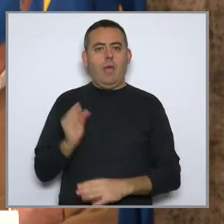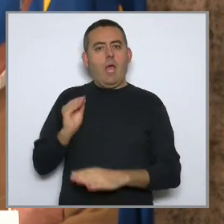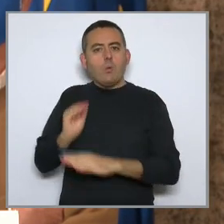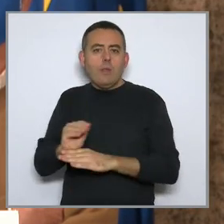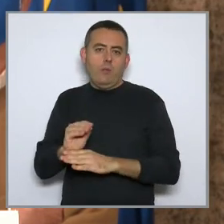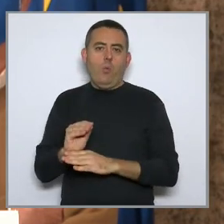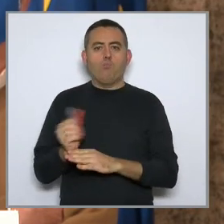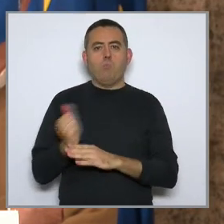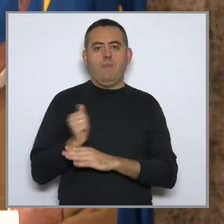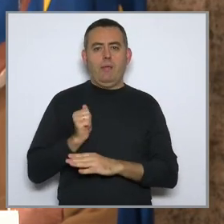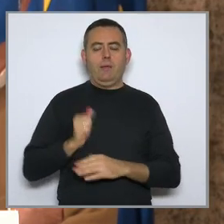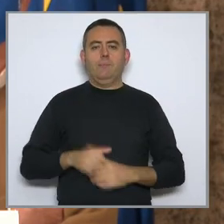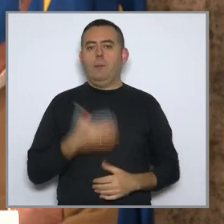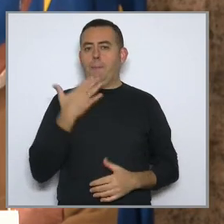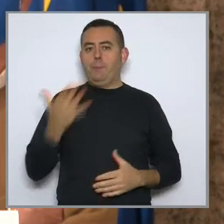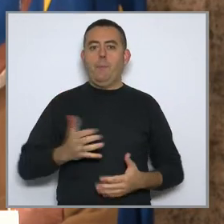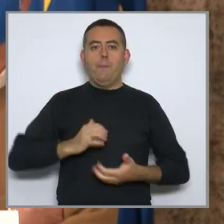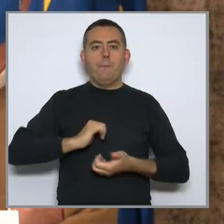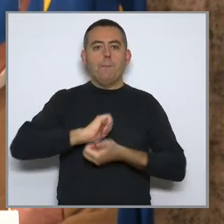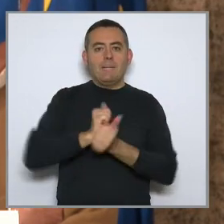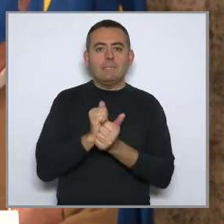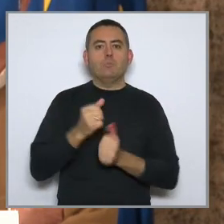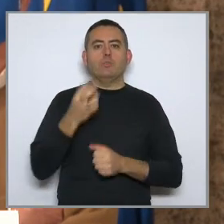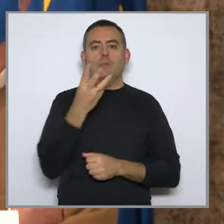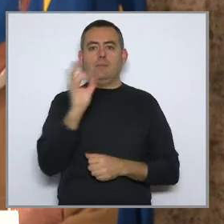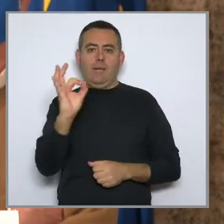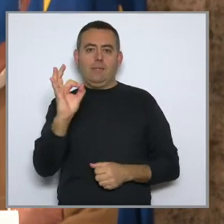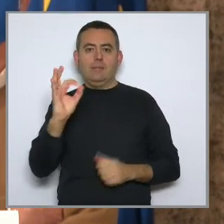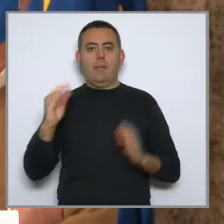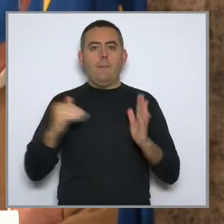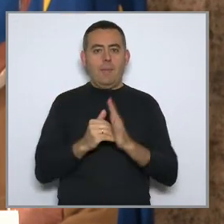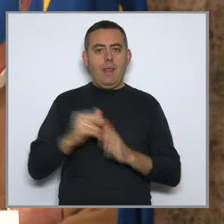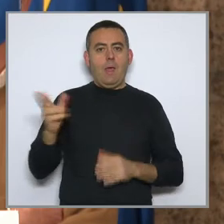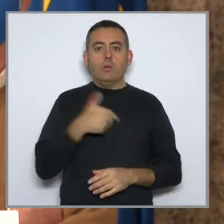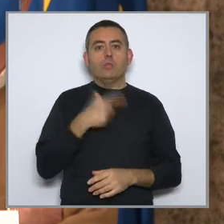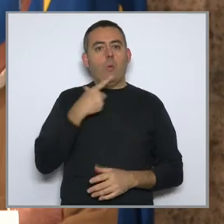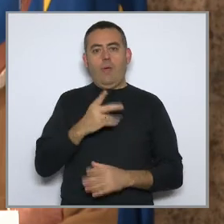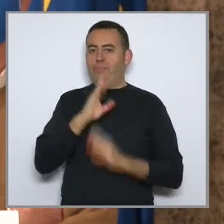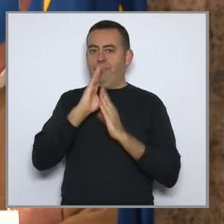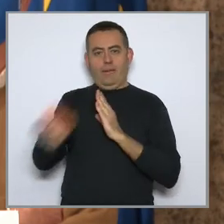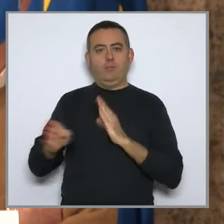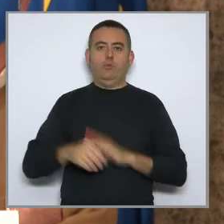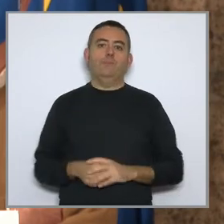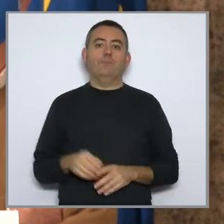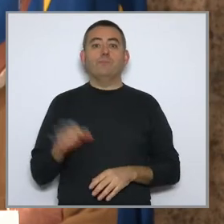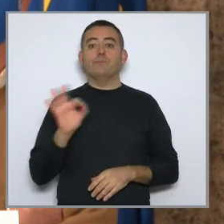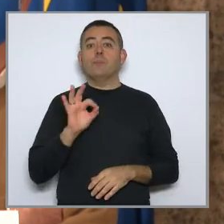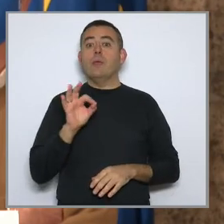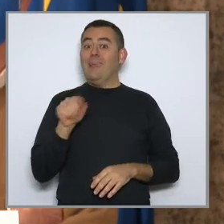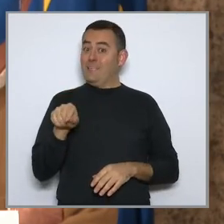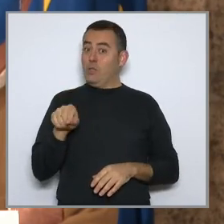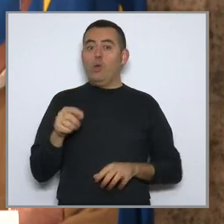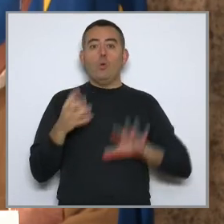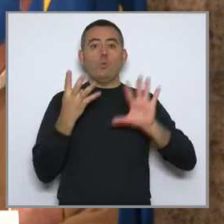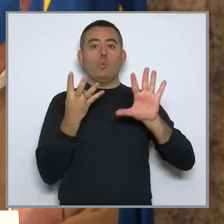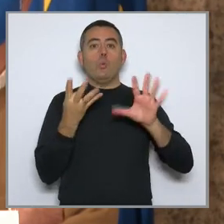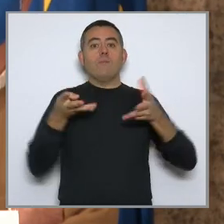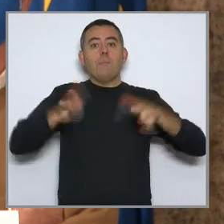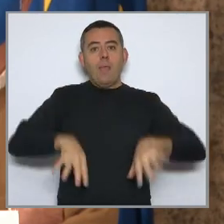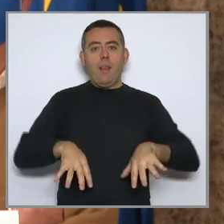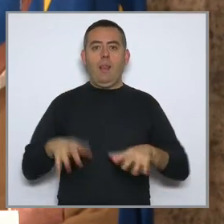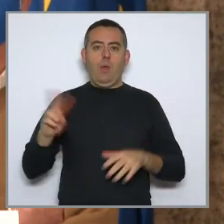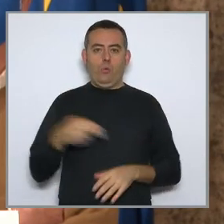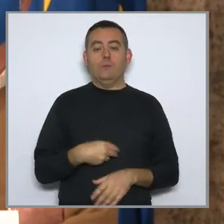ejemplo, para préstamos de 30.000 euros, una ayuda directa de 9.000 euros. Para préstamos